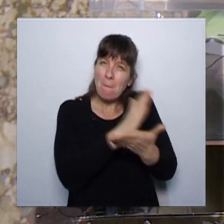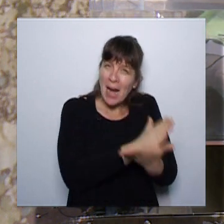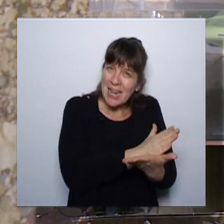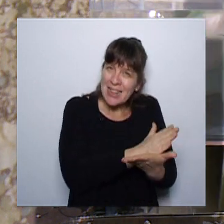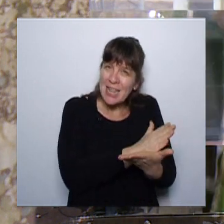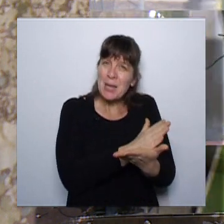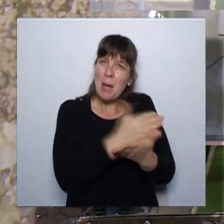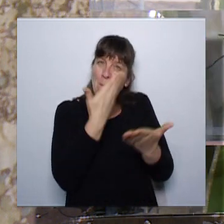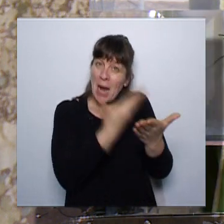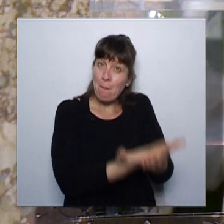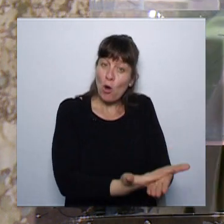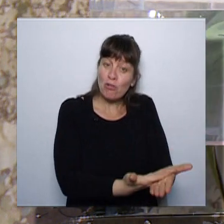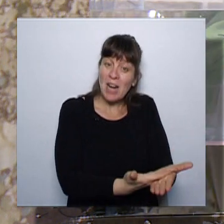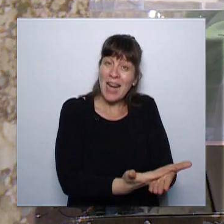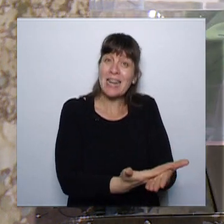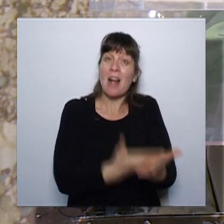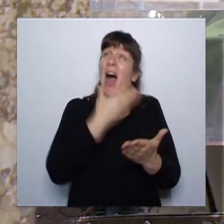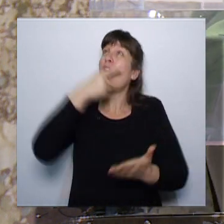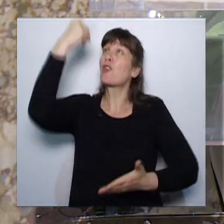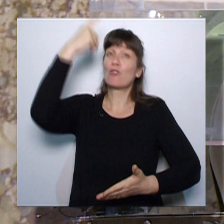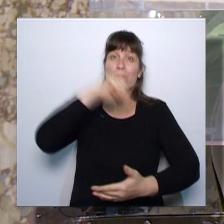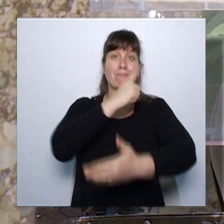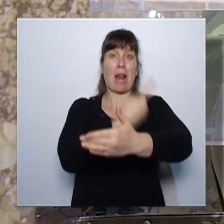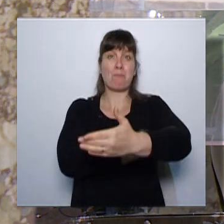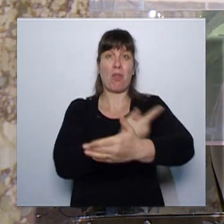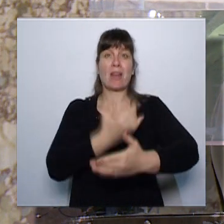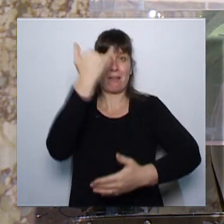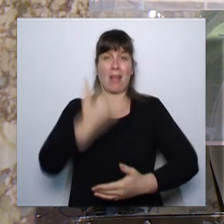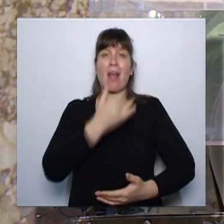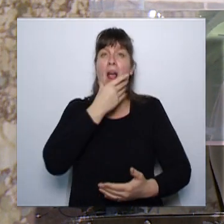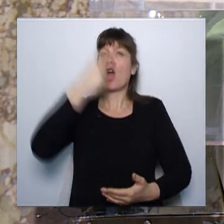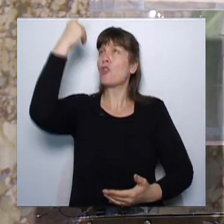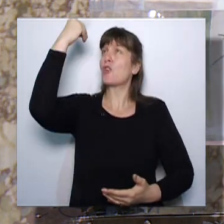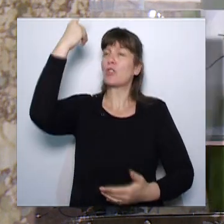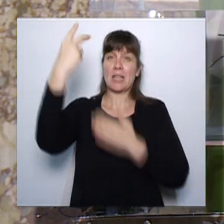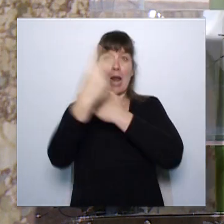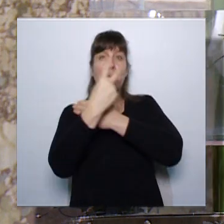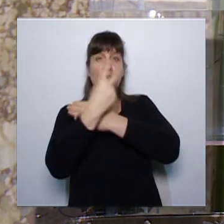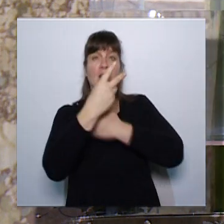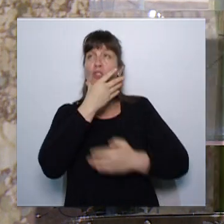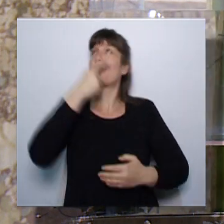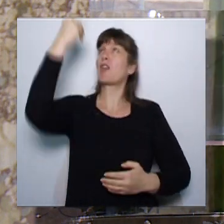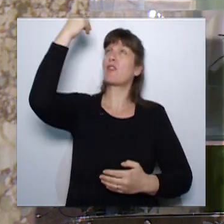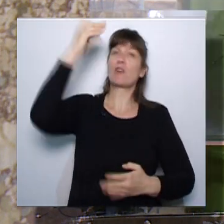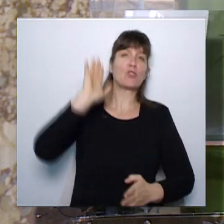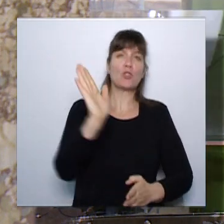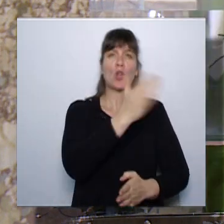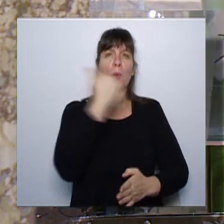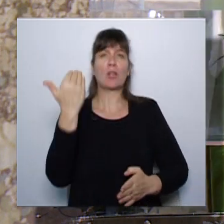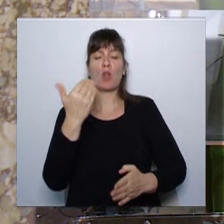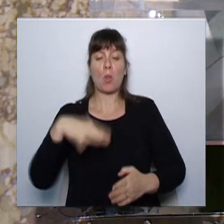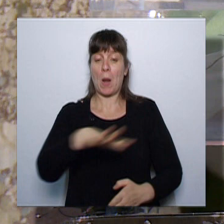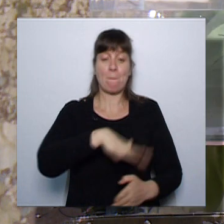para mostrar la omnipotencia de dios y la existencia de dios y la protección de dios sobre todos